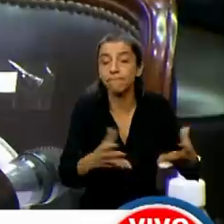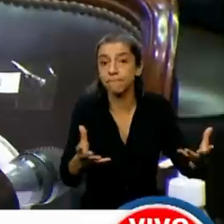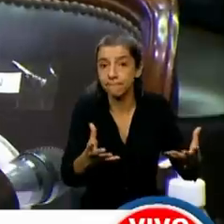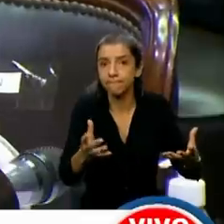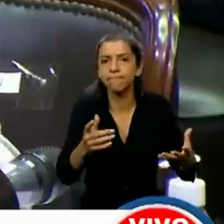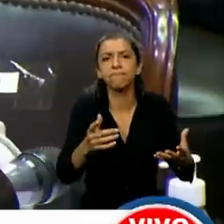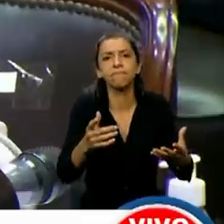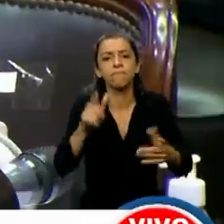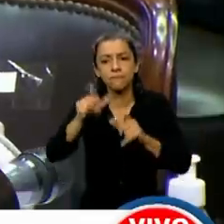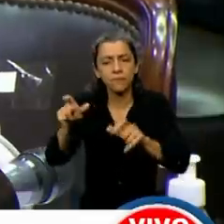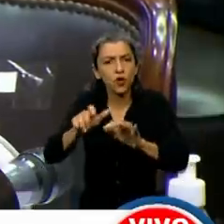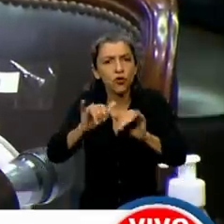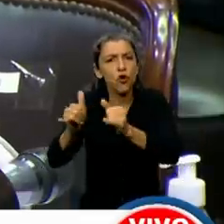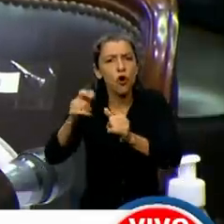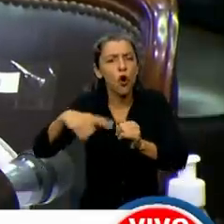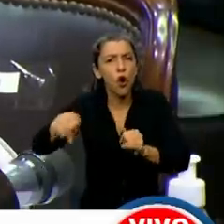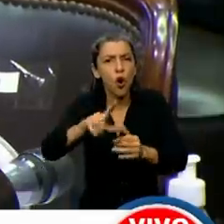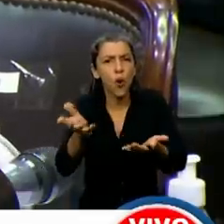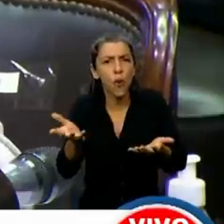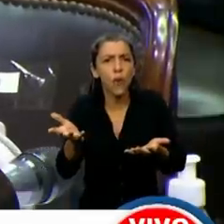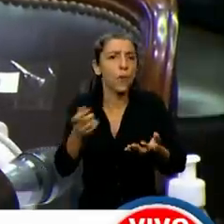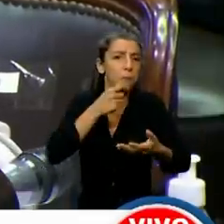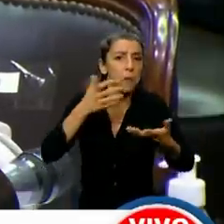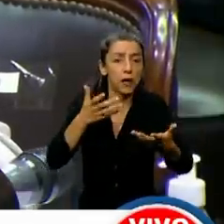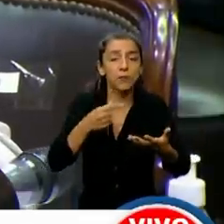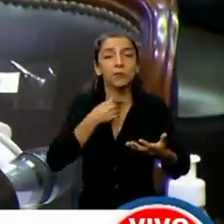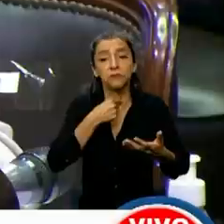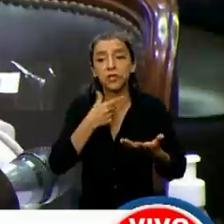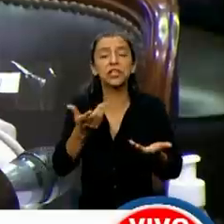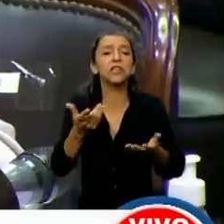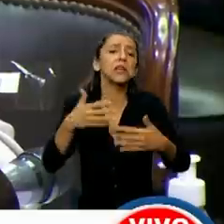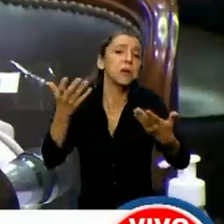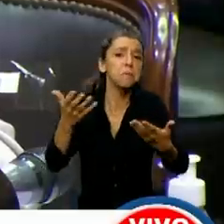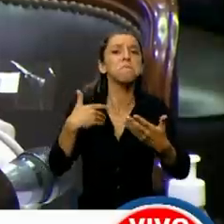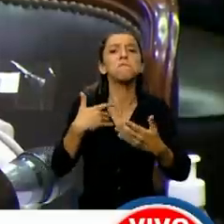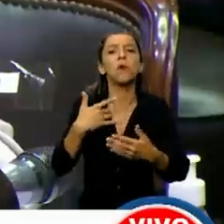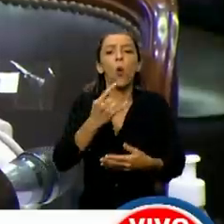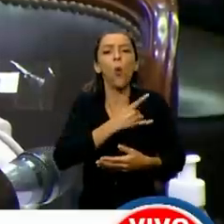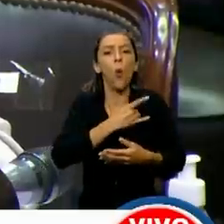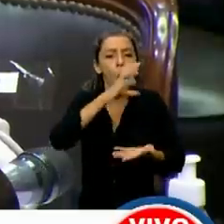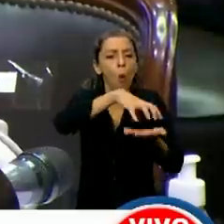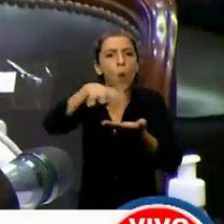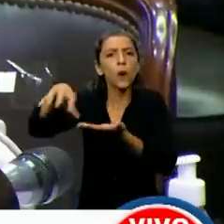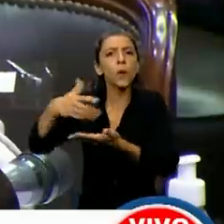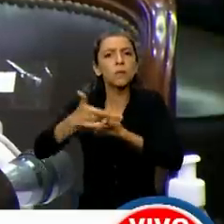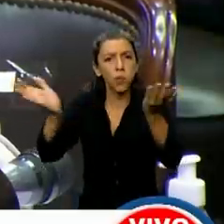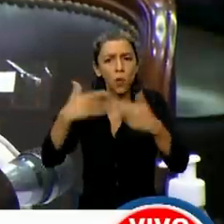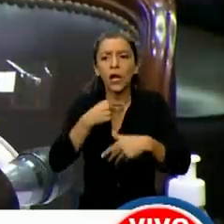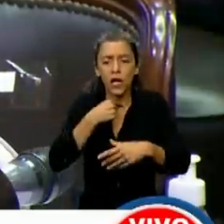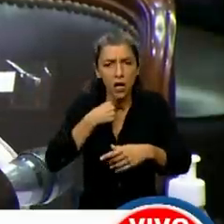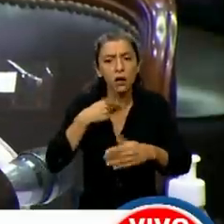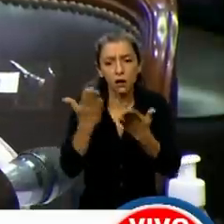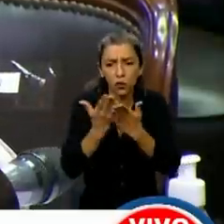a los jóvenes presidentes que quieren quedarse estudiar en nuestras universidades públicas que